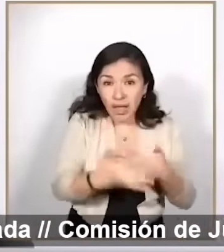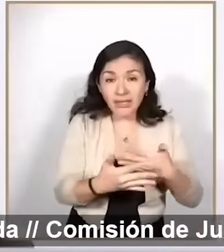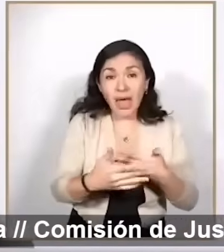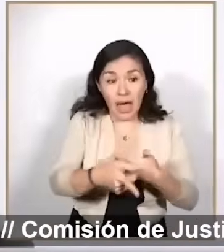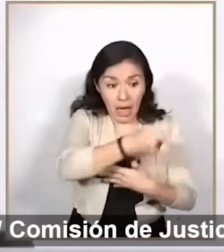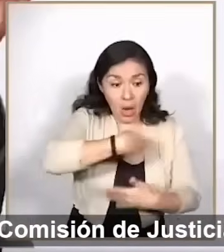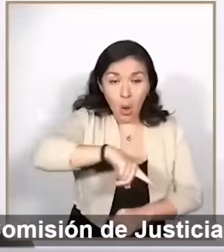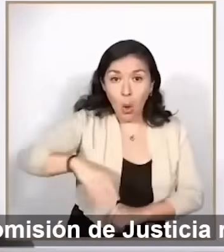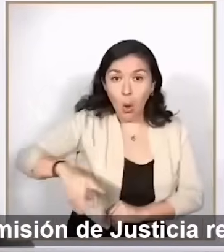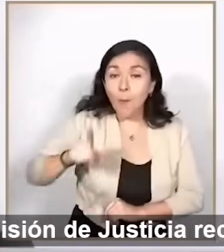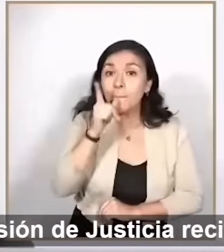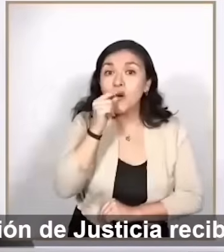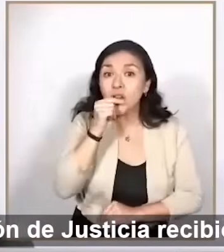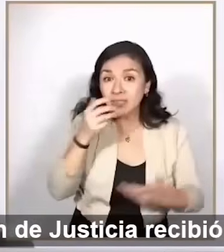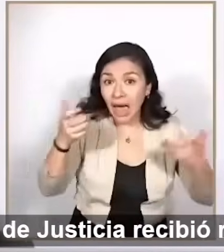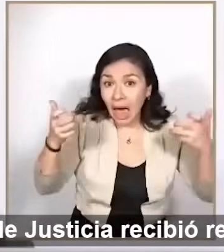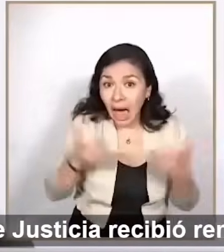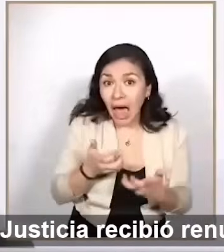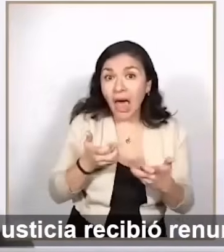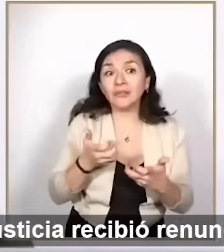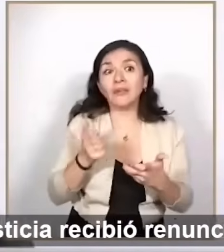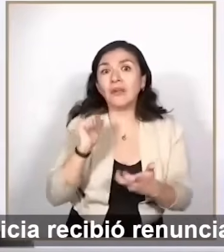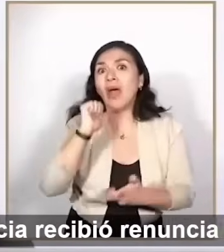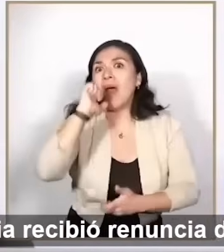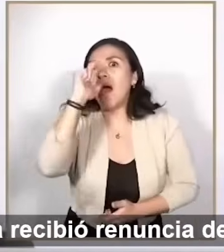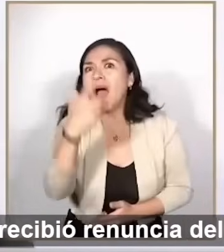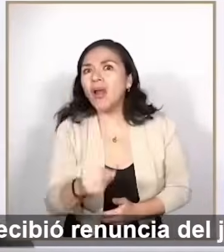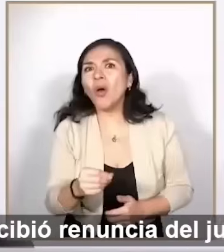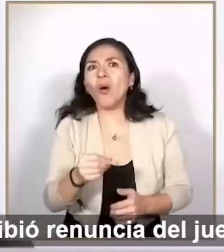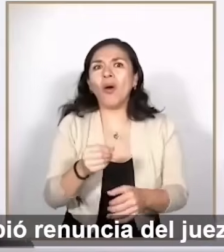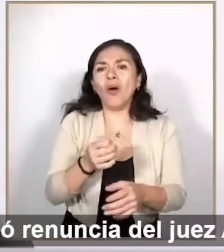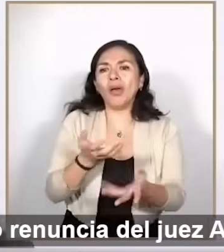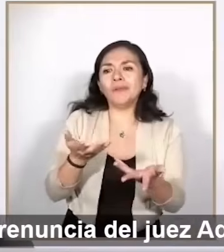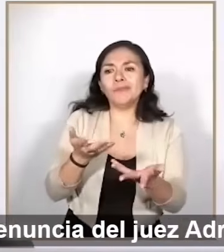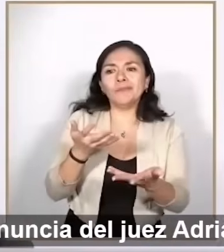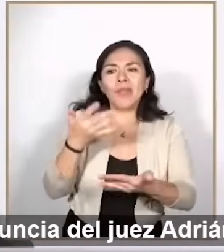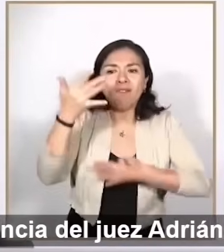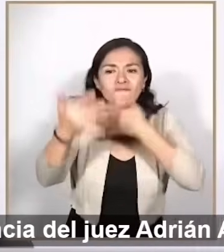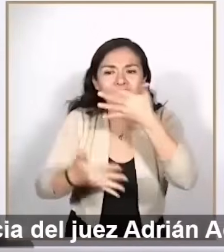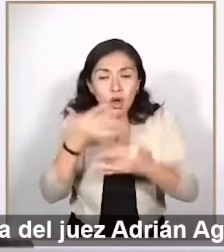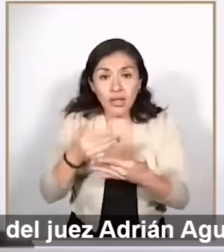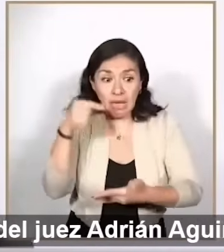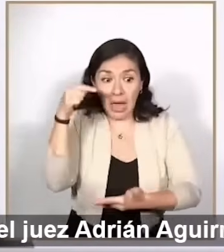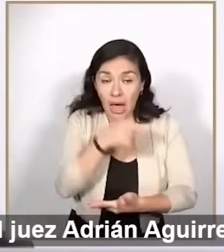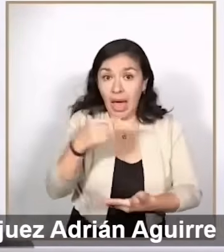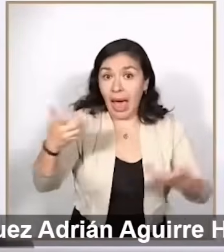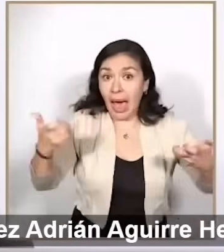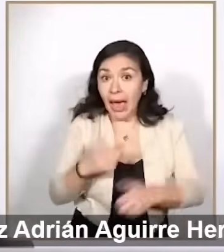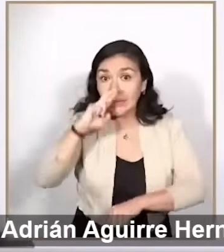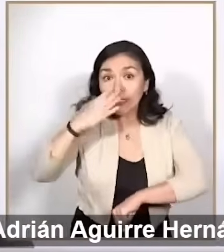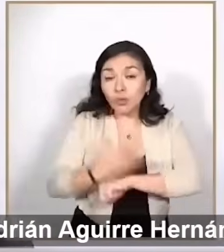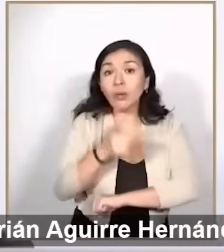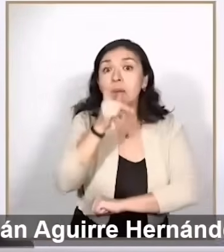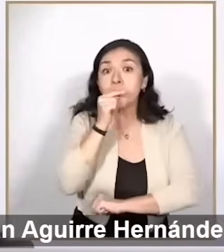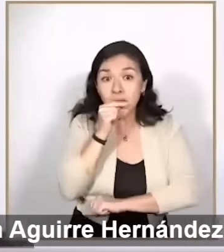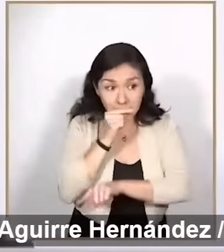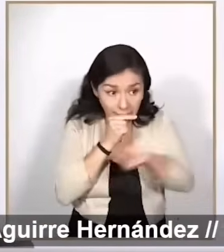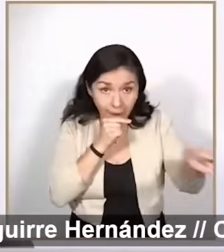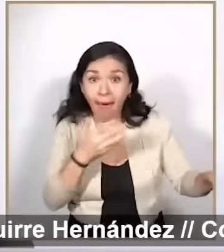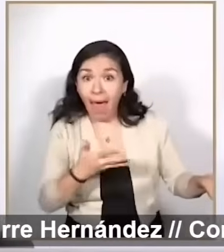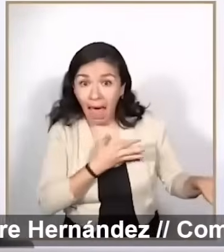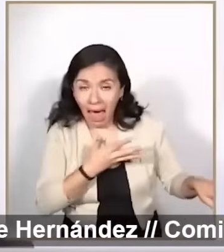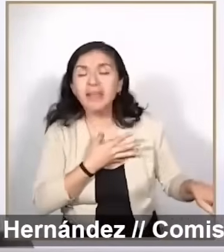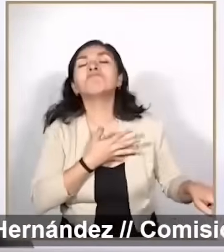o de violencia no excesiva, sino cualquier acto de violencia de la policía, también será